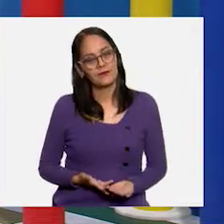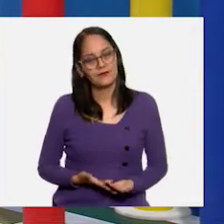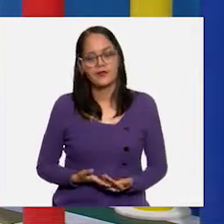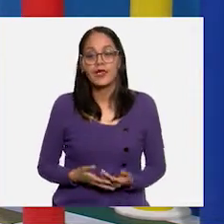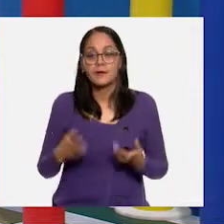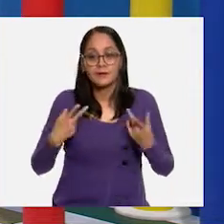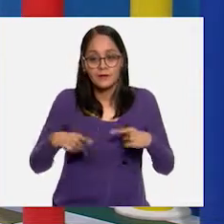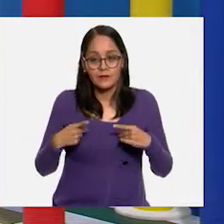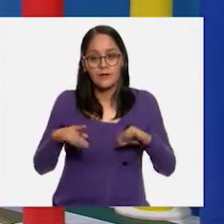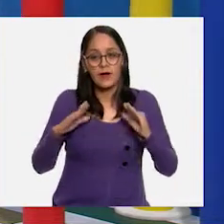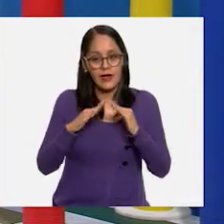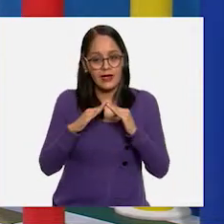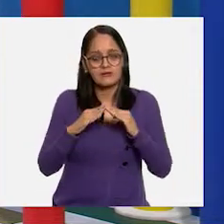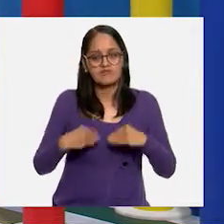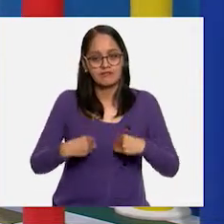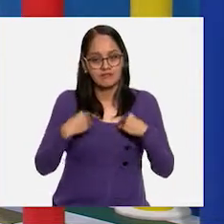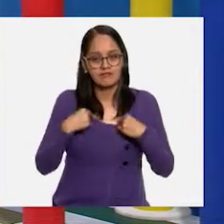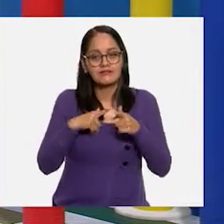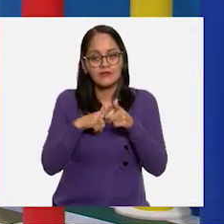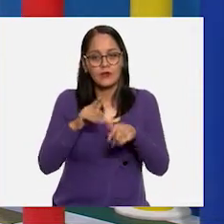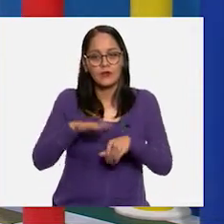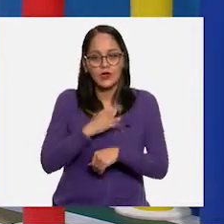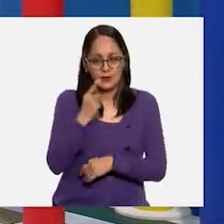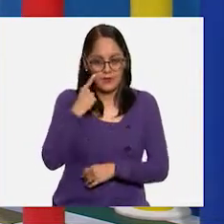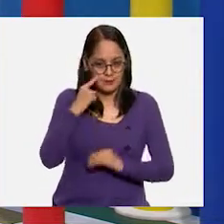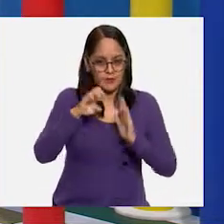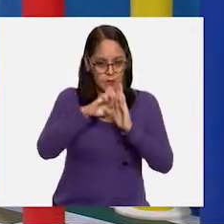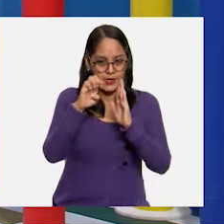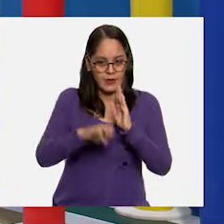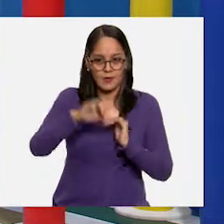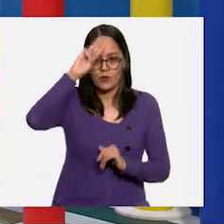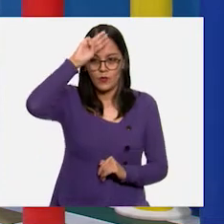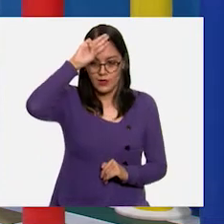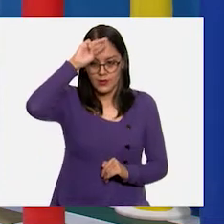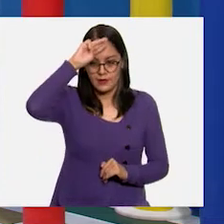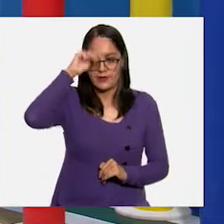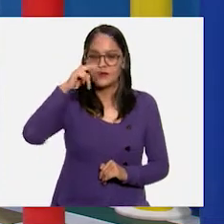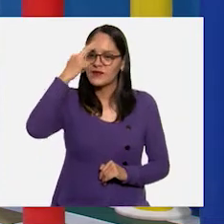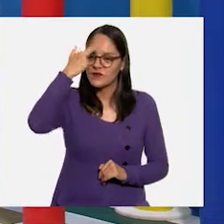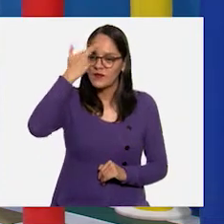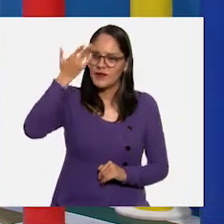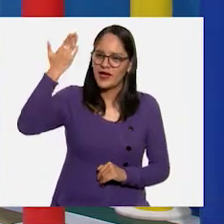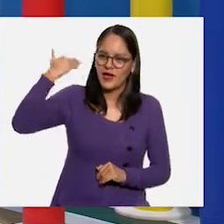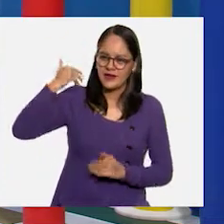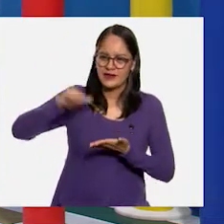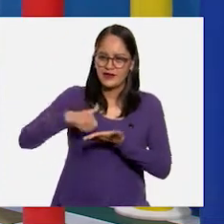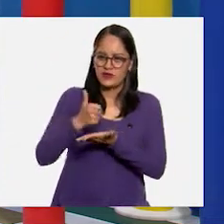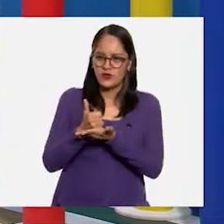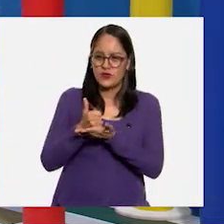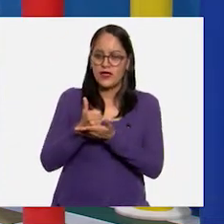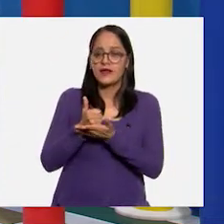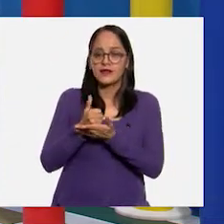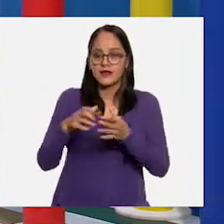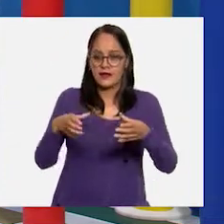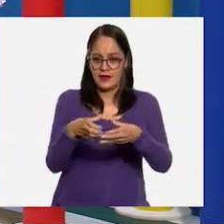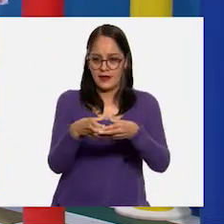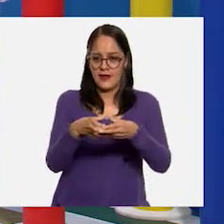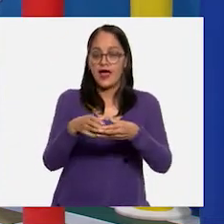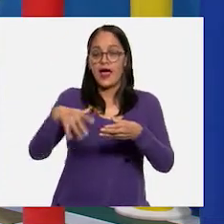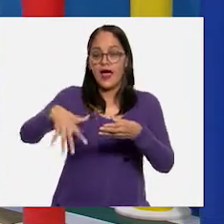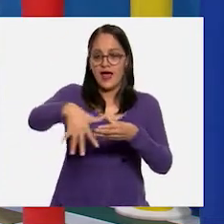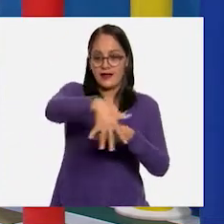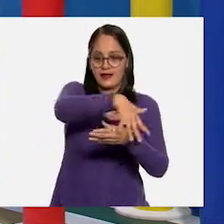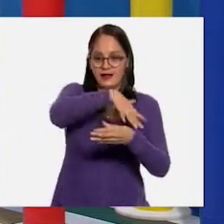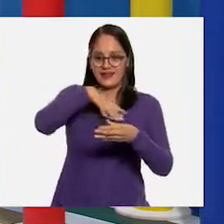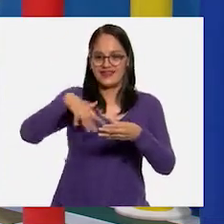múltiples. Volvamos a nuestro ejemplo de Monterrey. La ciudad se fundó alrededor de manantiales y ríos para